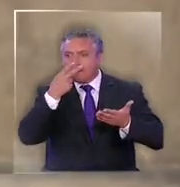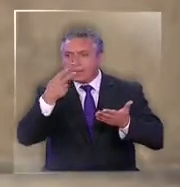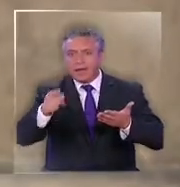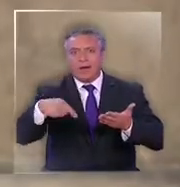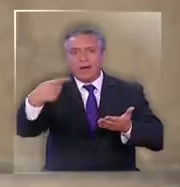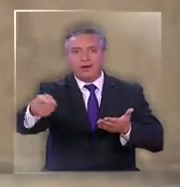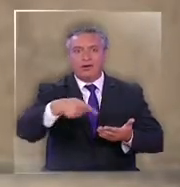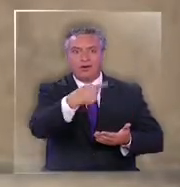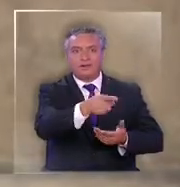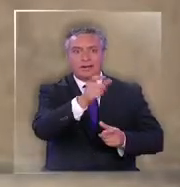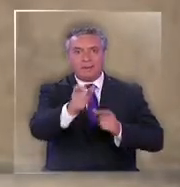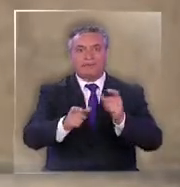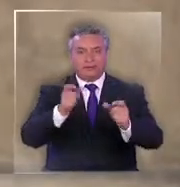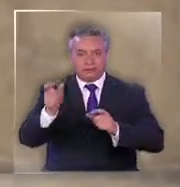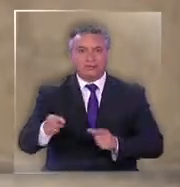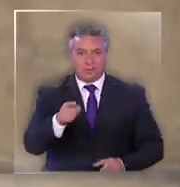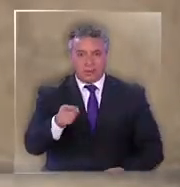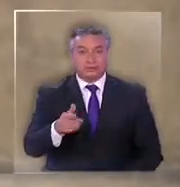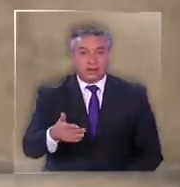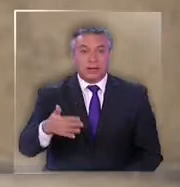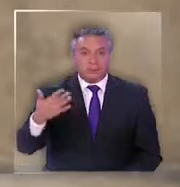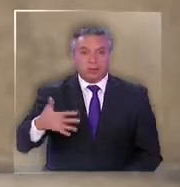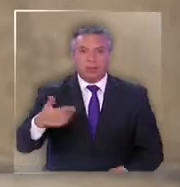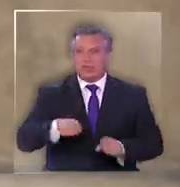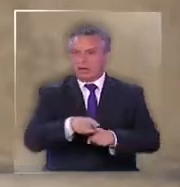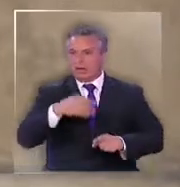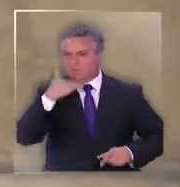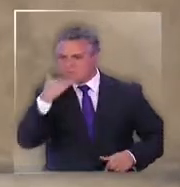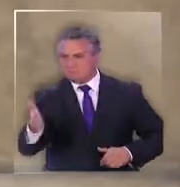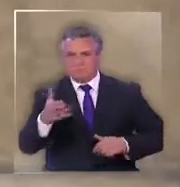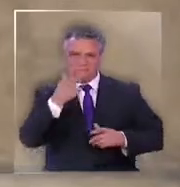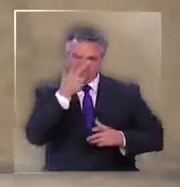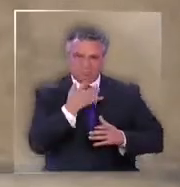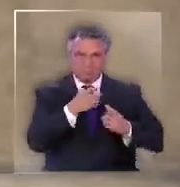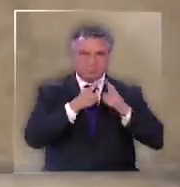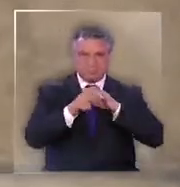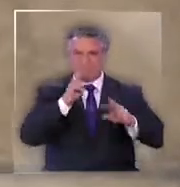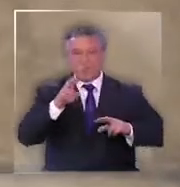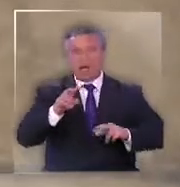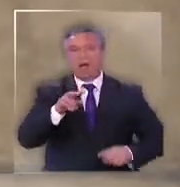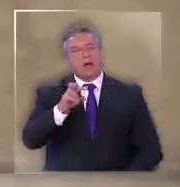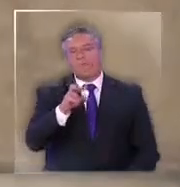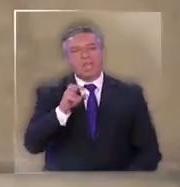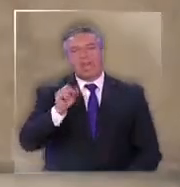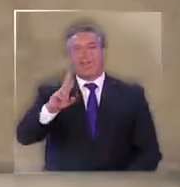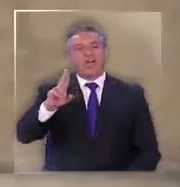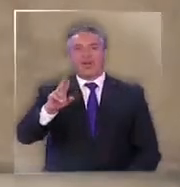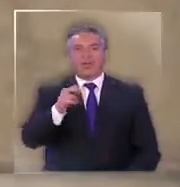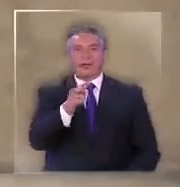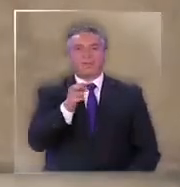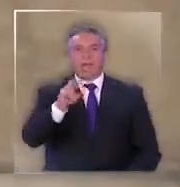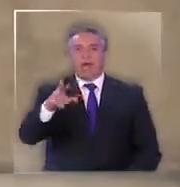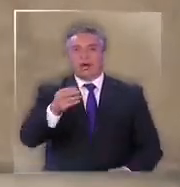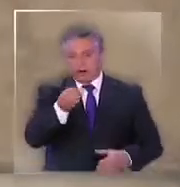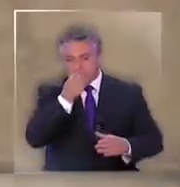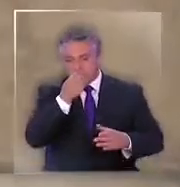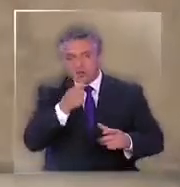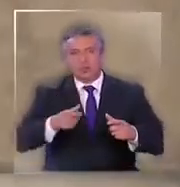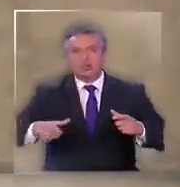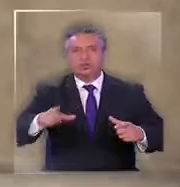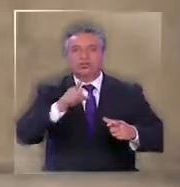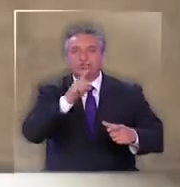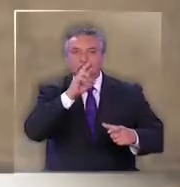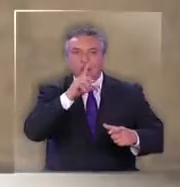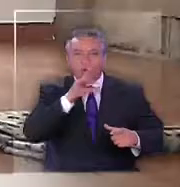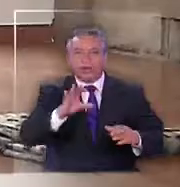humano. El ser despectivo en yoga es peor que comerse una torta o